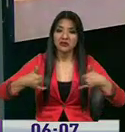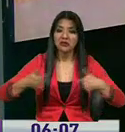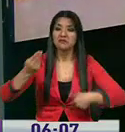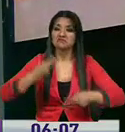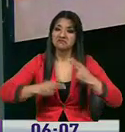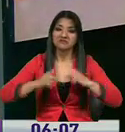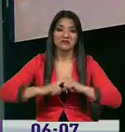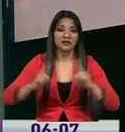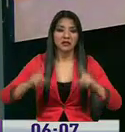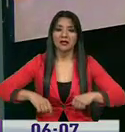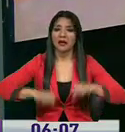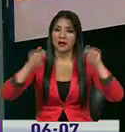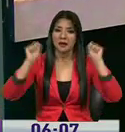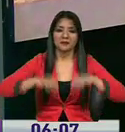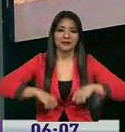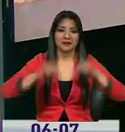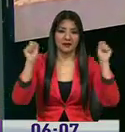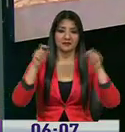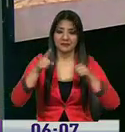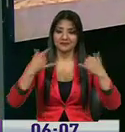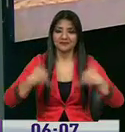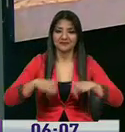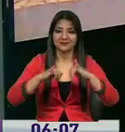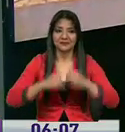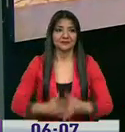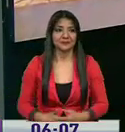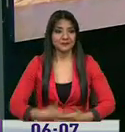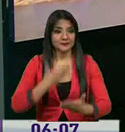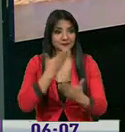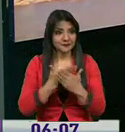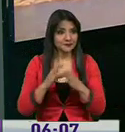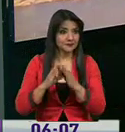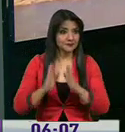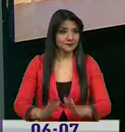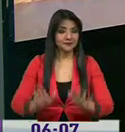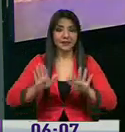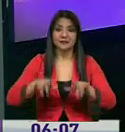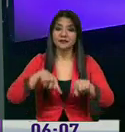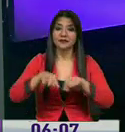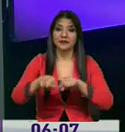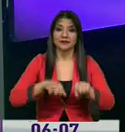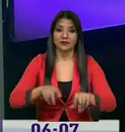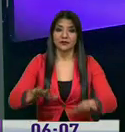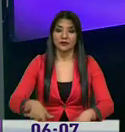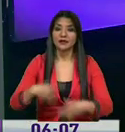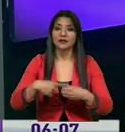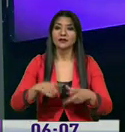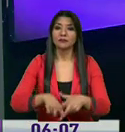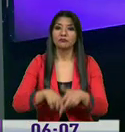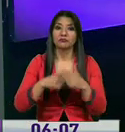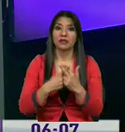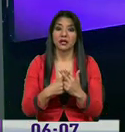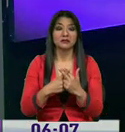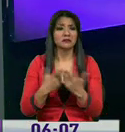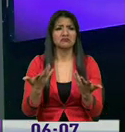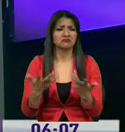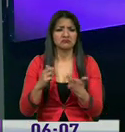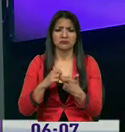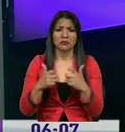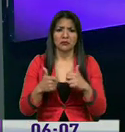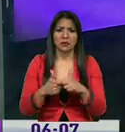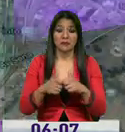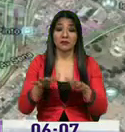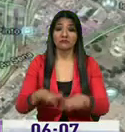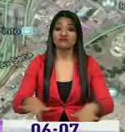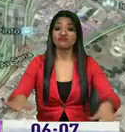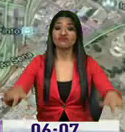paulatinamente se van abriendo. Ustedes continúen con más. Gracias, Sofía Ventimiglia. Así está el tráfico en la ciudad de Quito iniciando. La verdad es que no hay mucha novedad. Incluso en el mapa